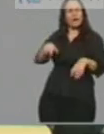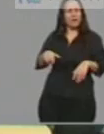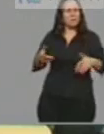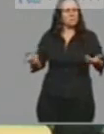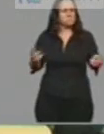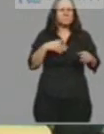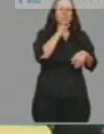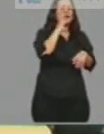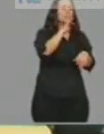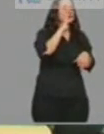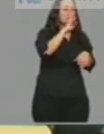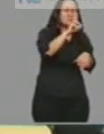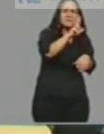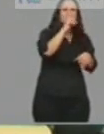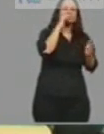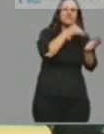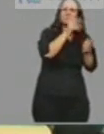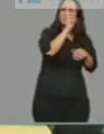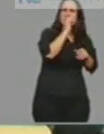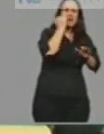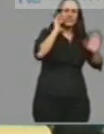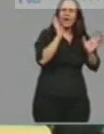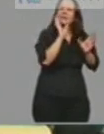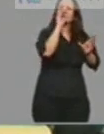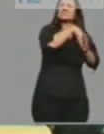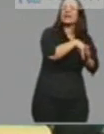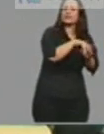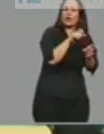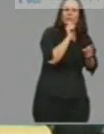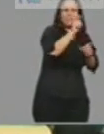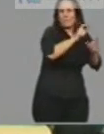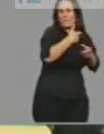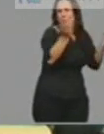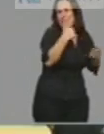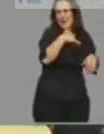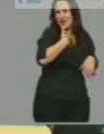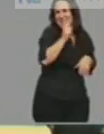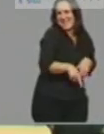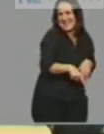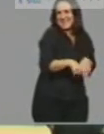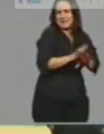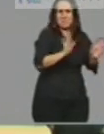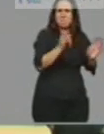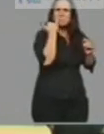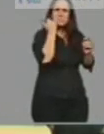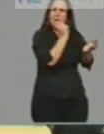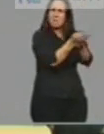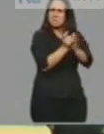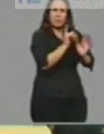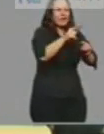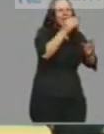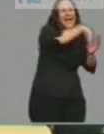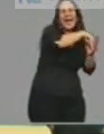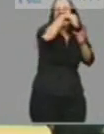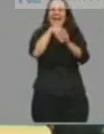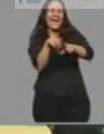dólares es dentro del propio sector público nacional, entre distintos organismos del sector público nacional que se prestan